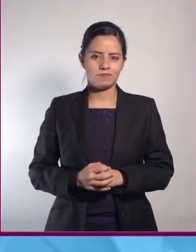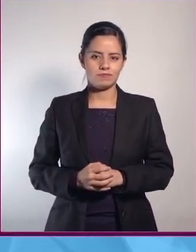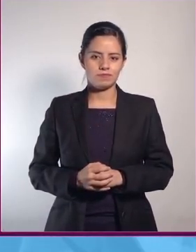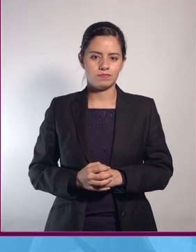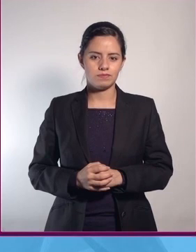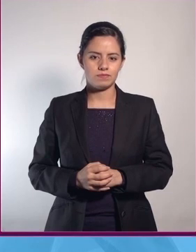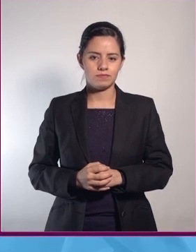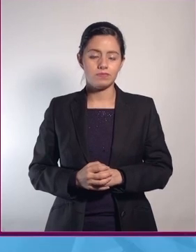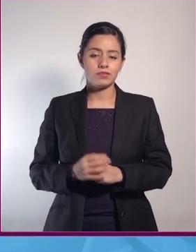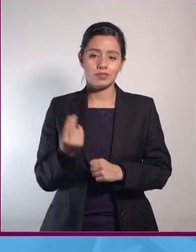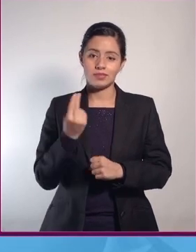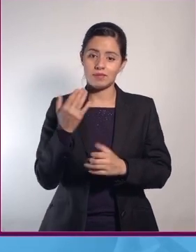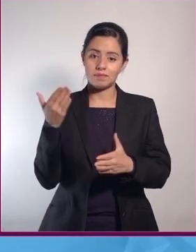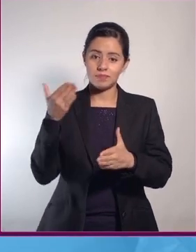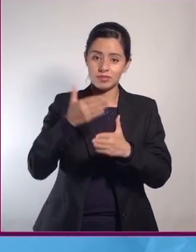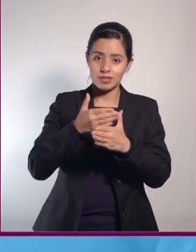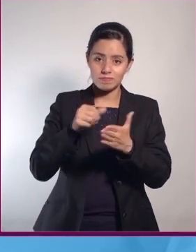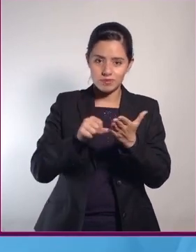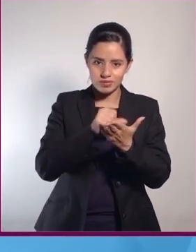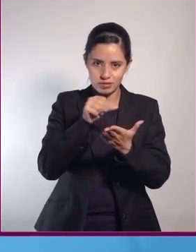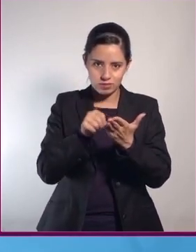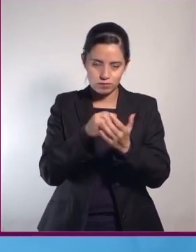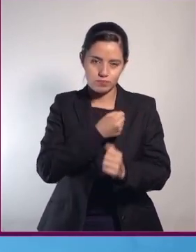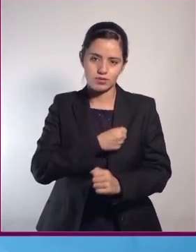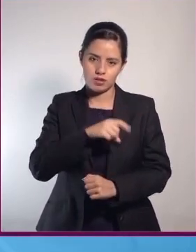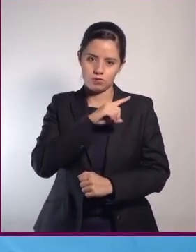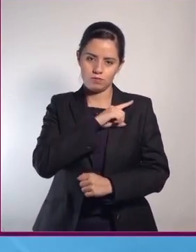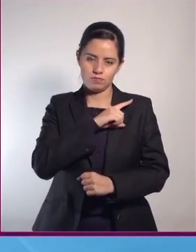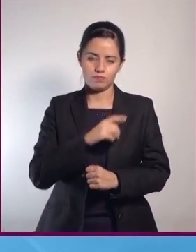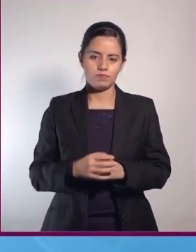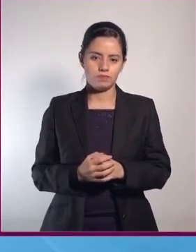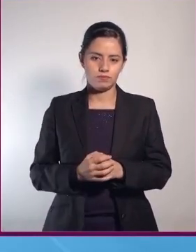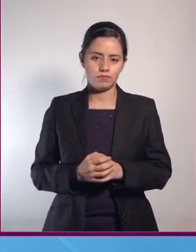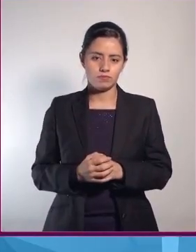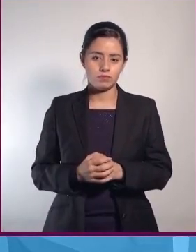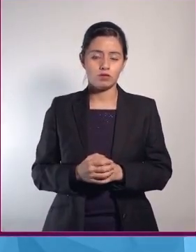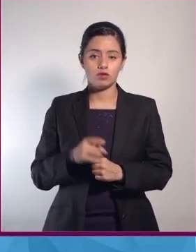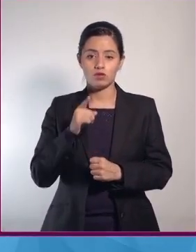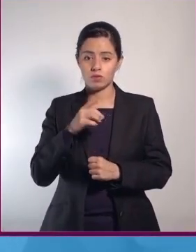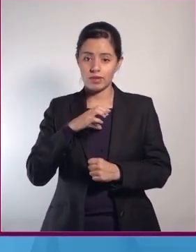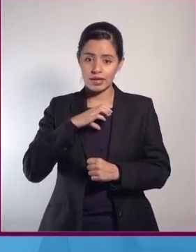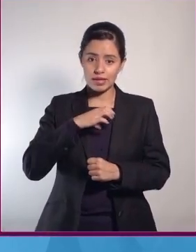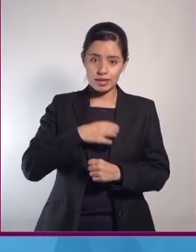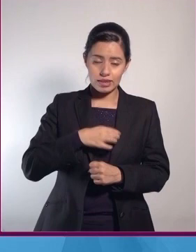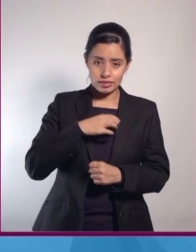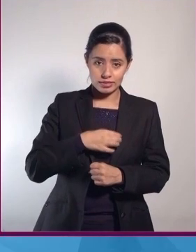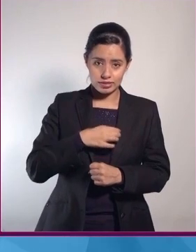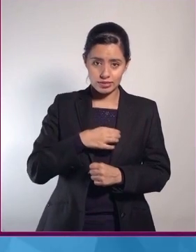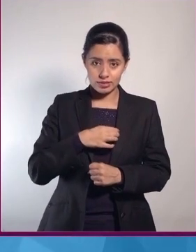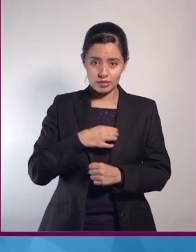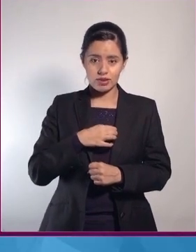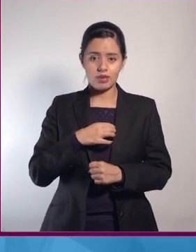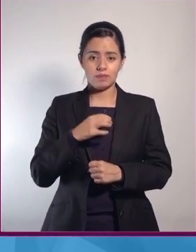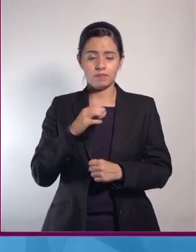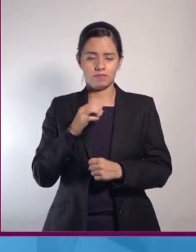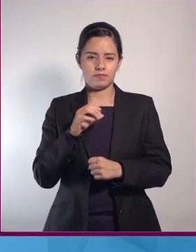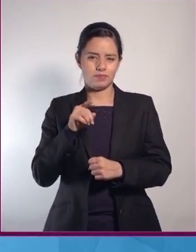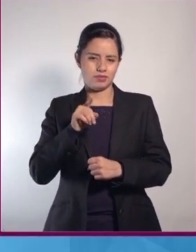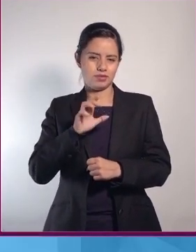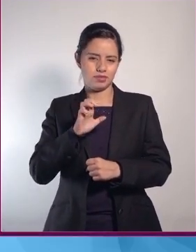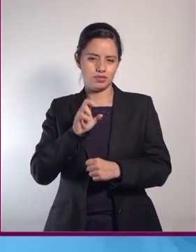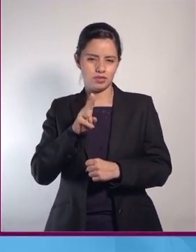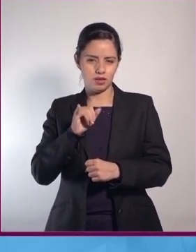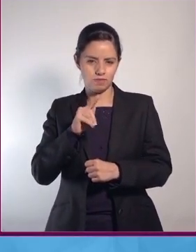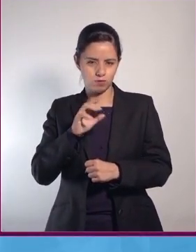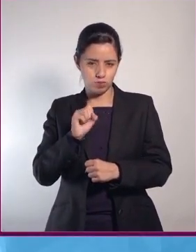Es hora de ir a tu centro de salud. No dejes que el cáncer cervicouterino te detenga.